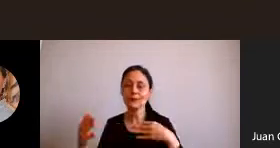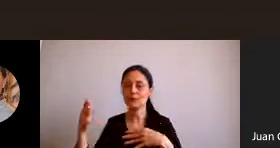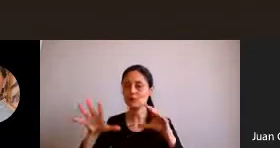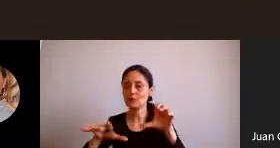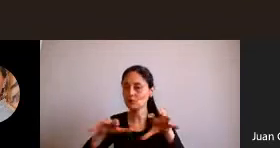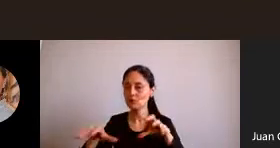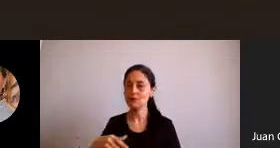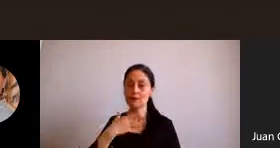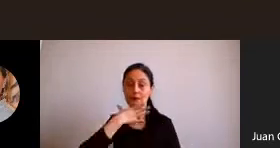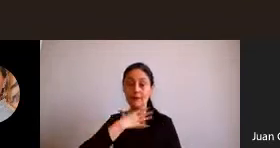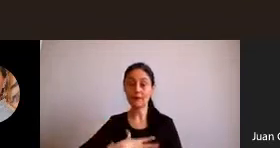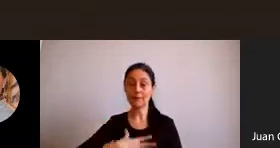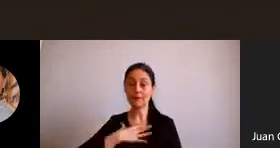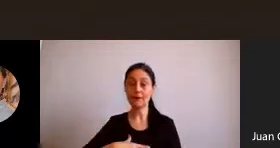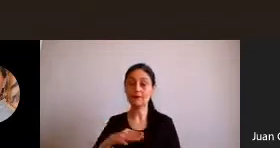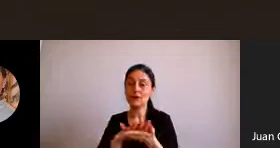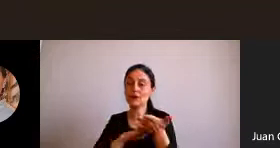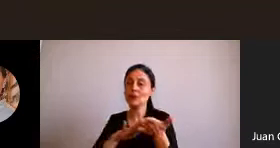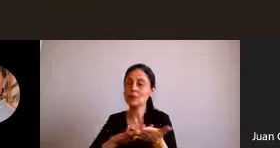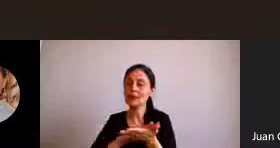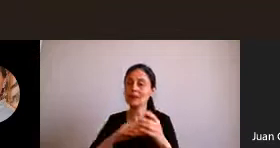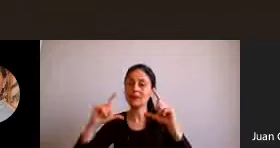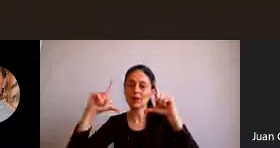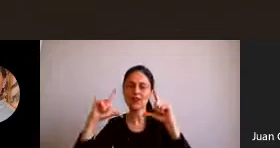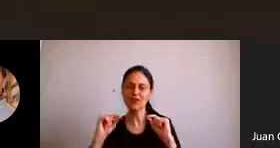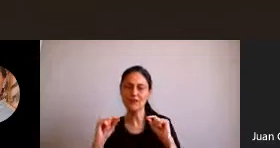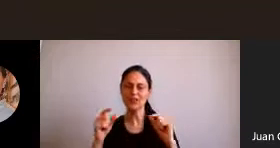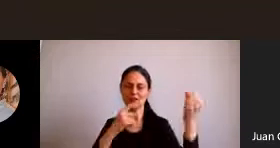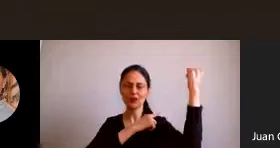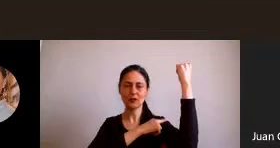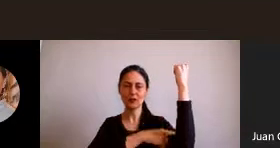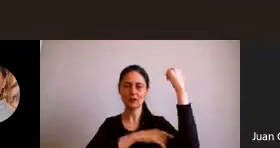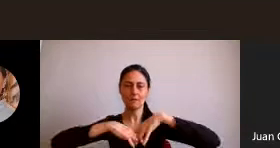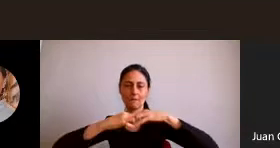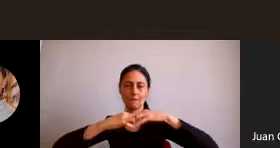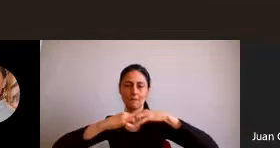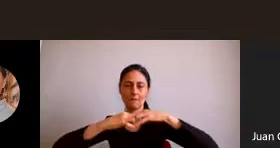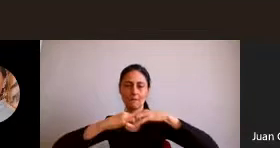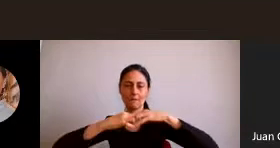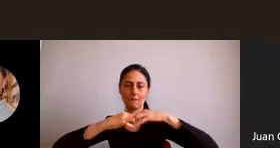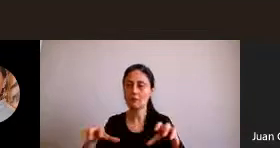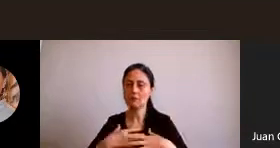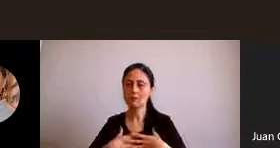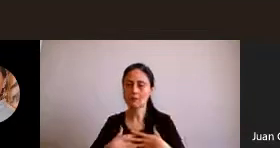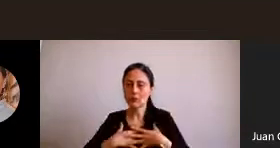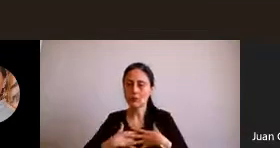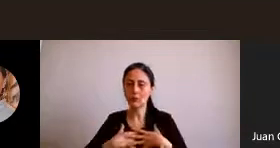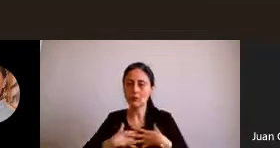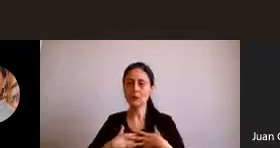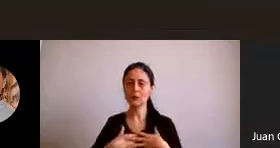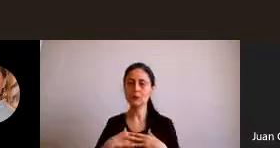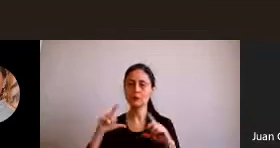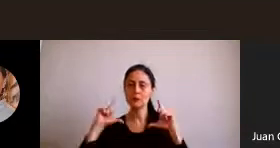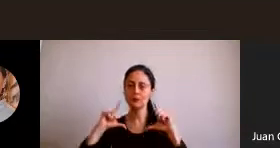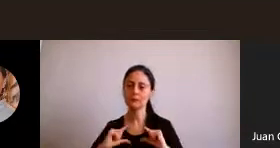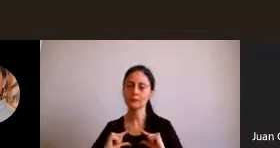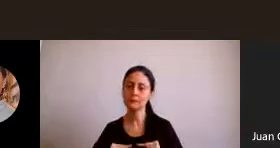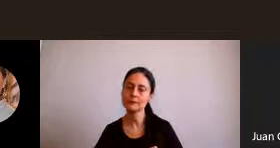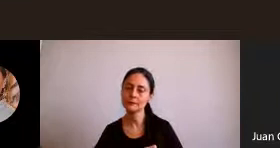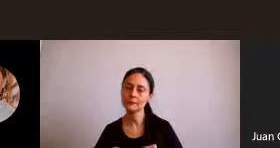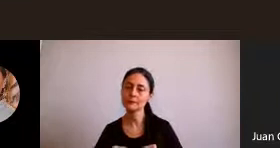de la fuerza, la disminución del movimiento, disminución de la capacidad respiratoria,